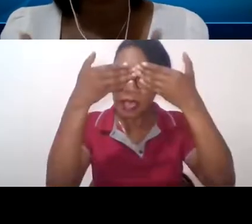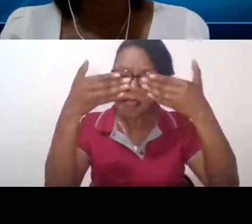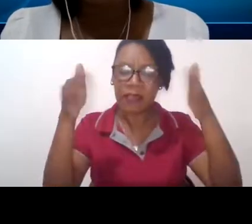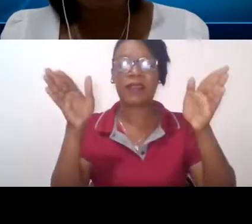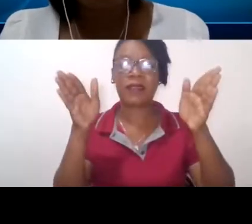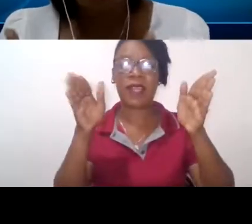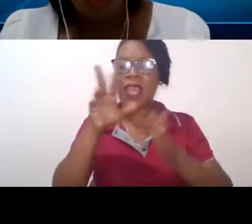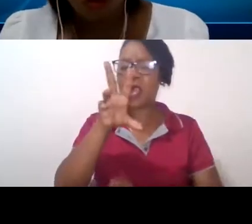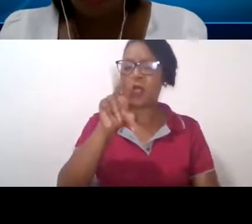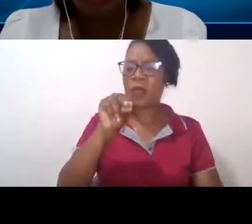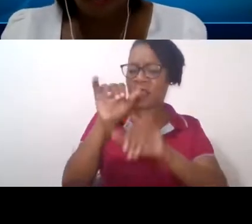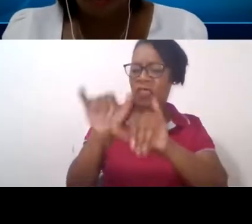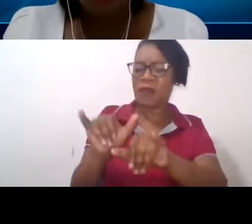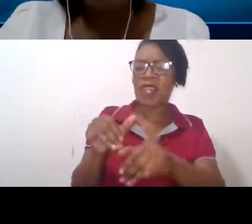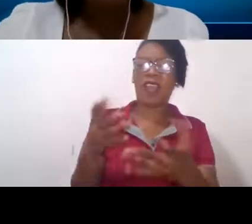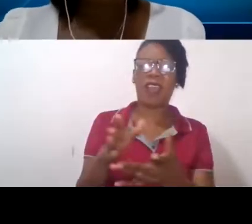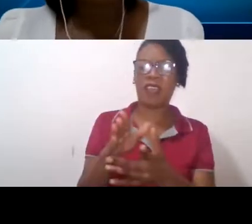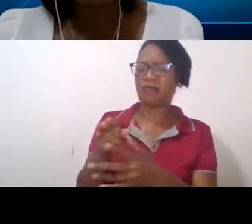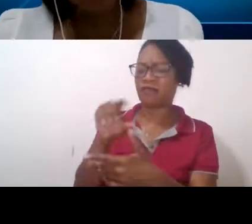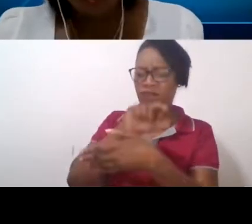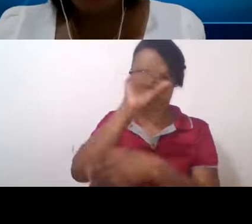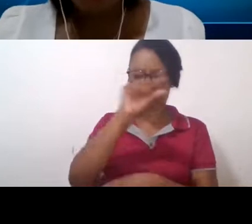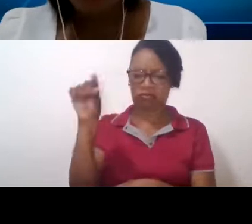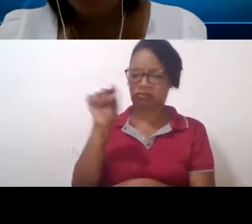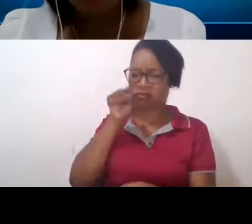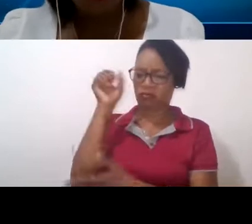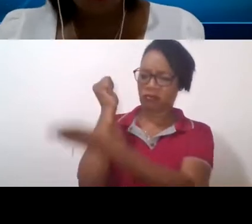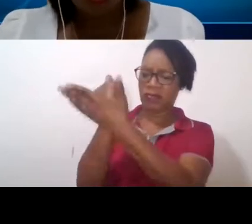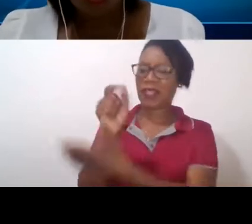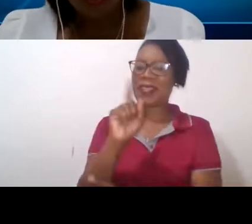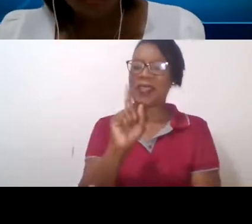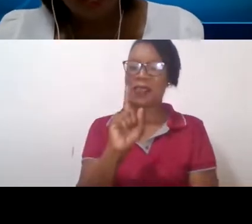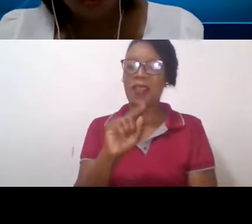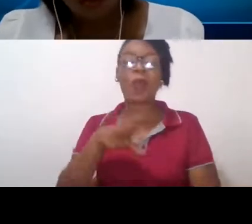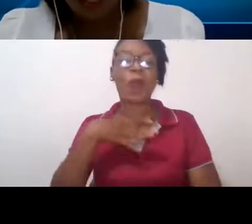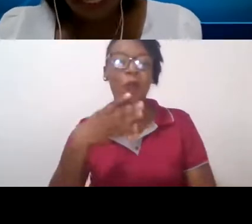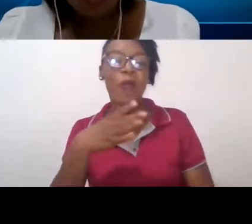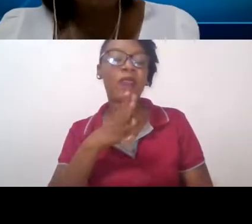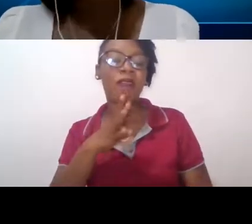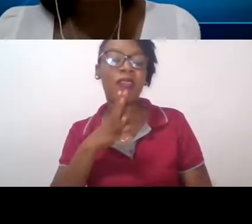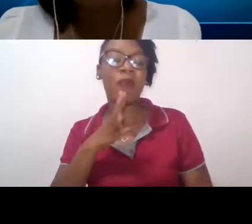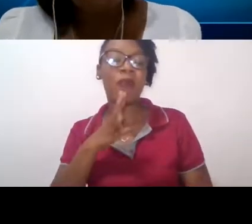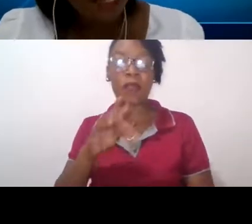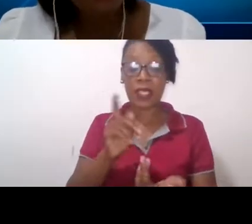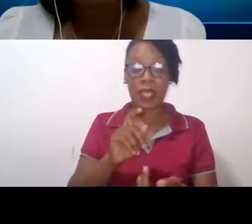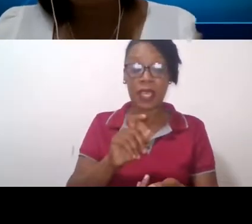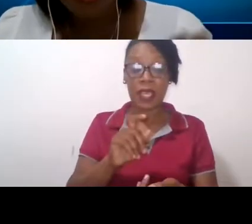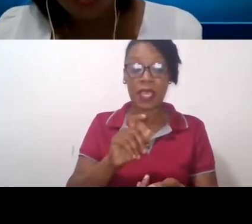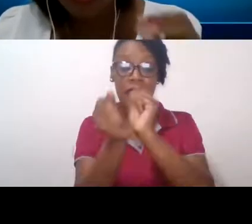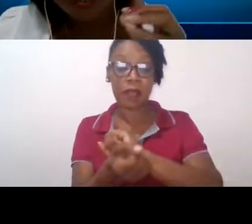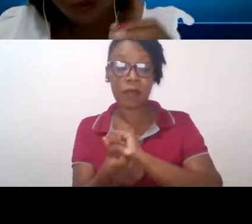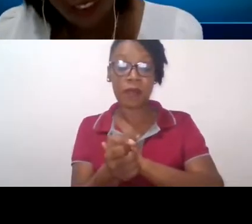solamente con un diagnóstico ni una etiqueta. Recordemos que cuando hablamos de trastorno de espectro es porque